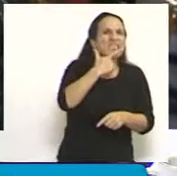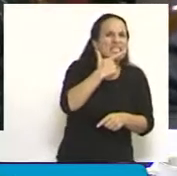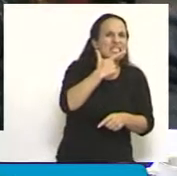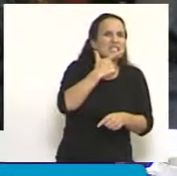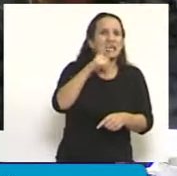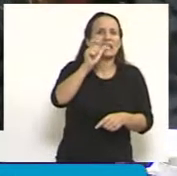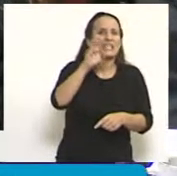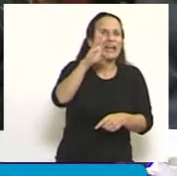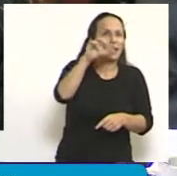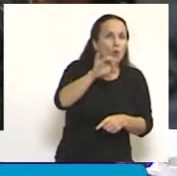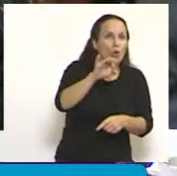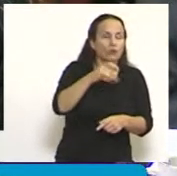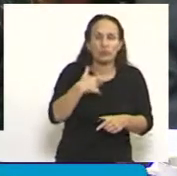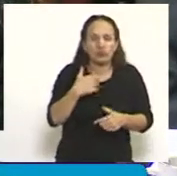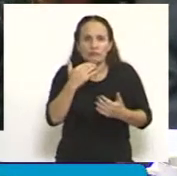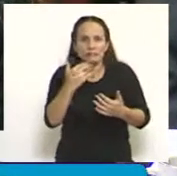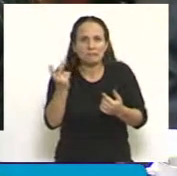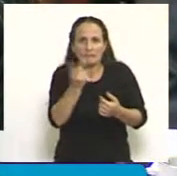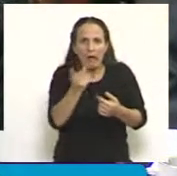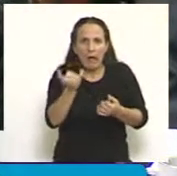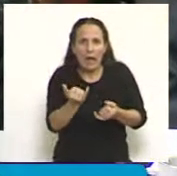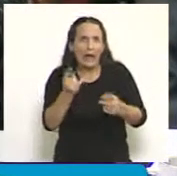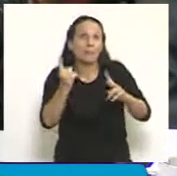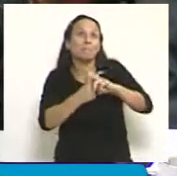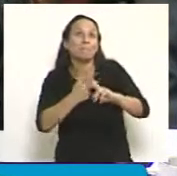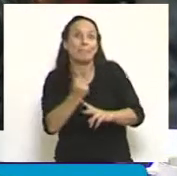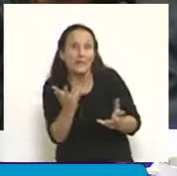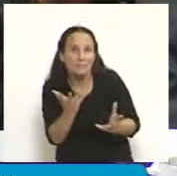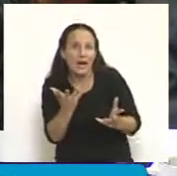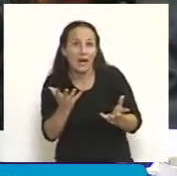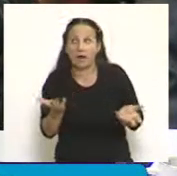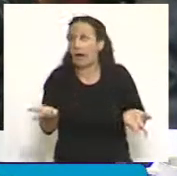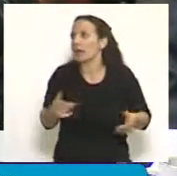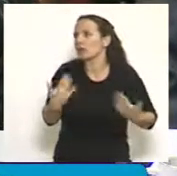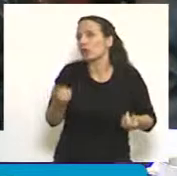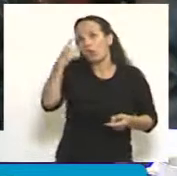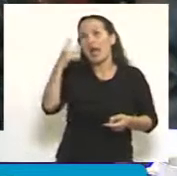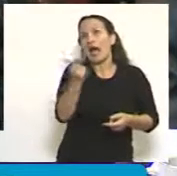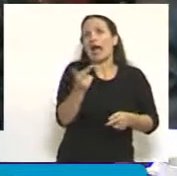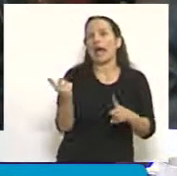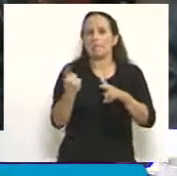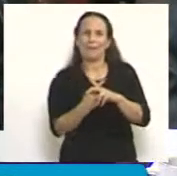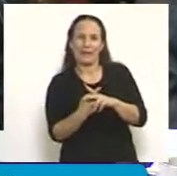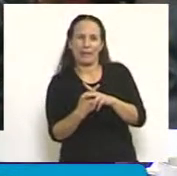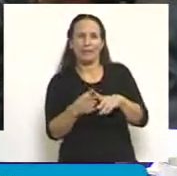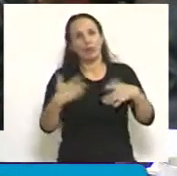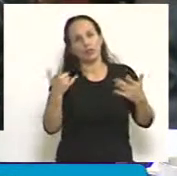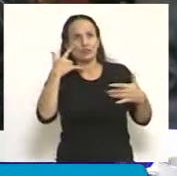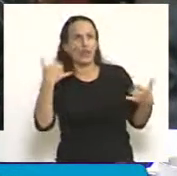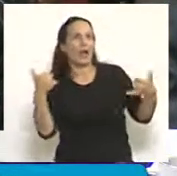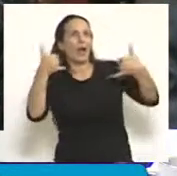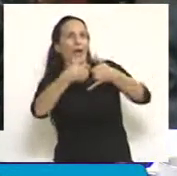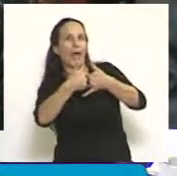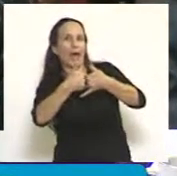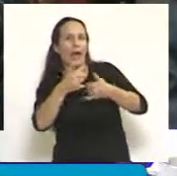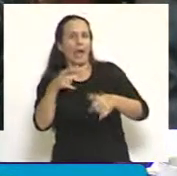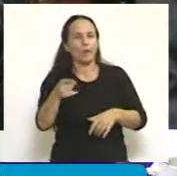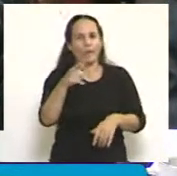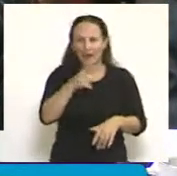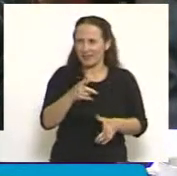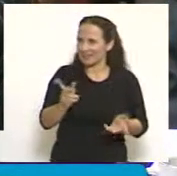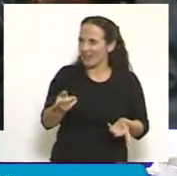en el Senado de la Nación y sin embargo uno la tuvo y el otro no, y el